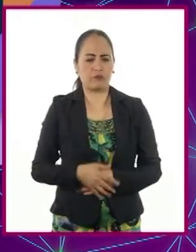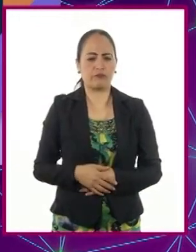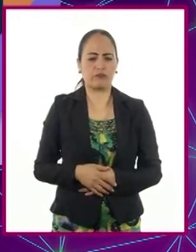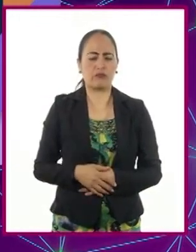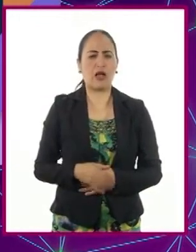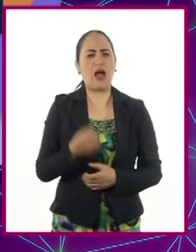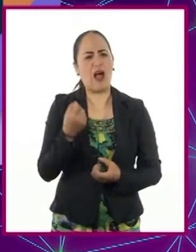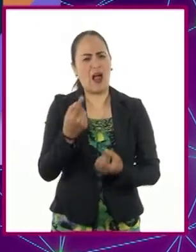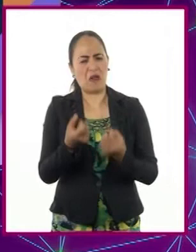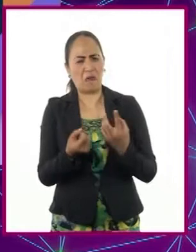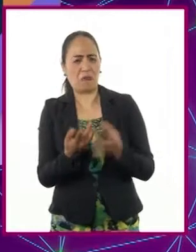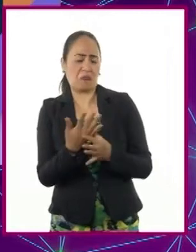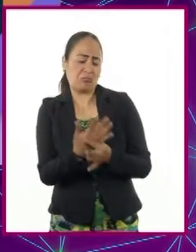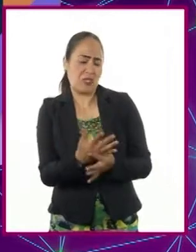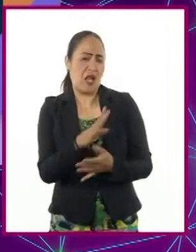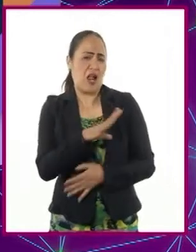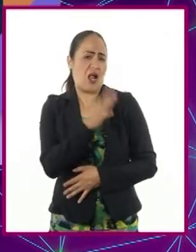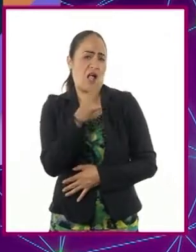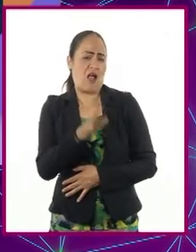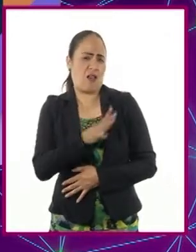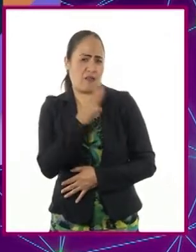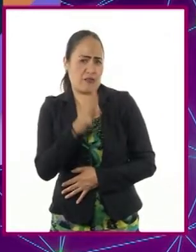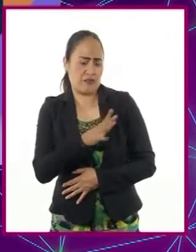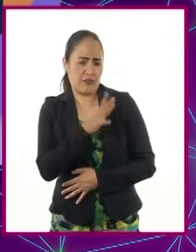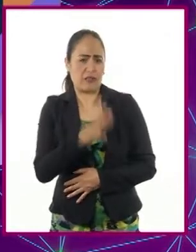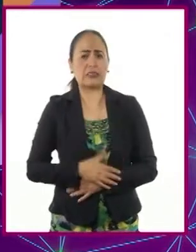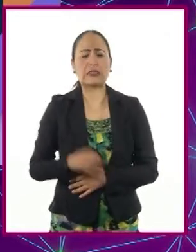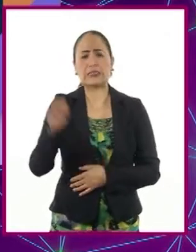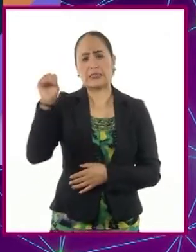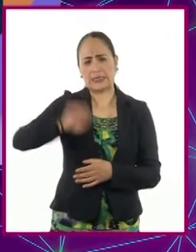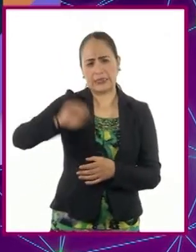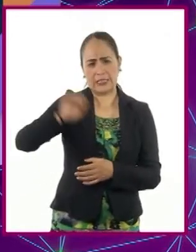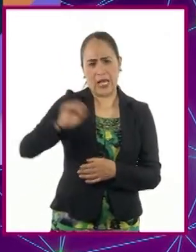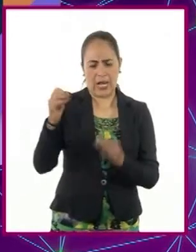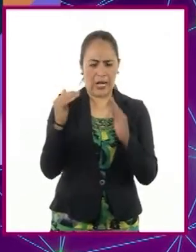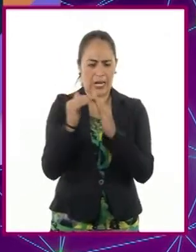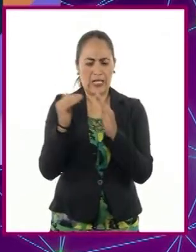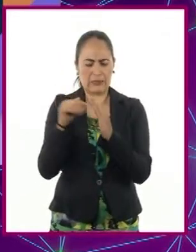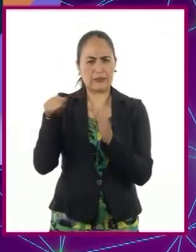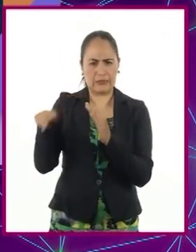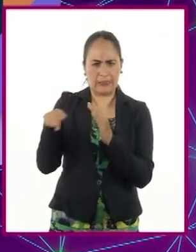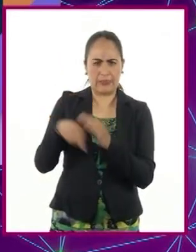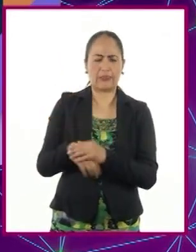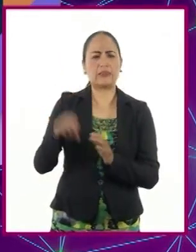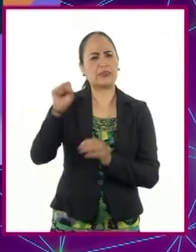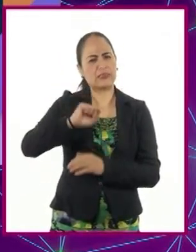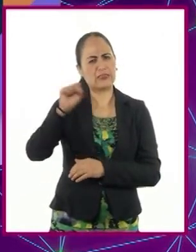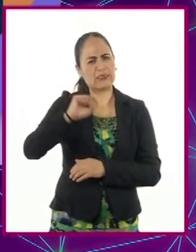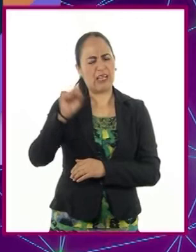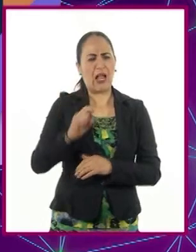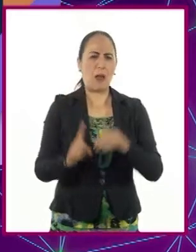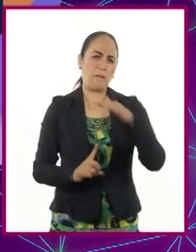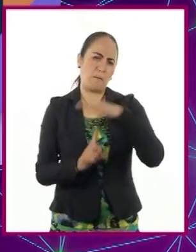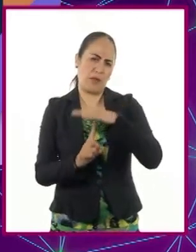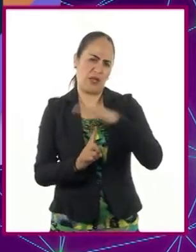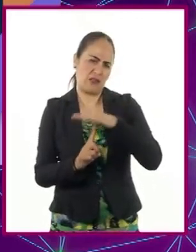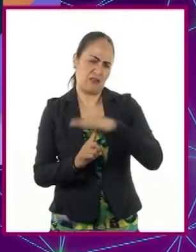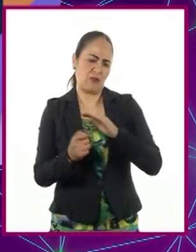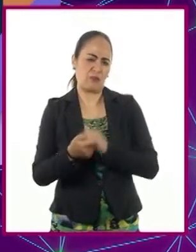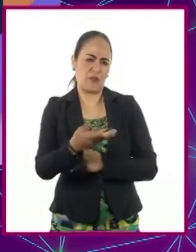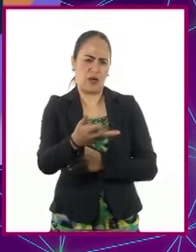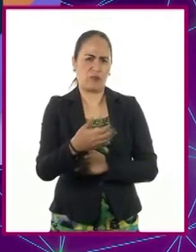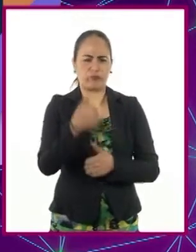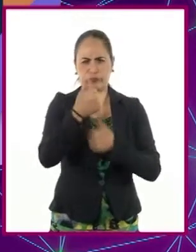de la misma, y es que la sal que comúnmente utilizamos en casa, mejor conocida como sal de mesa, tiene una competidora